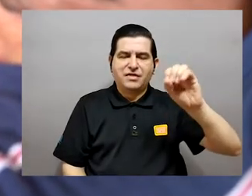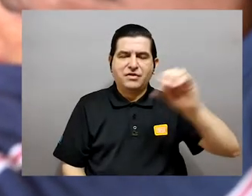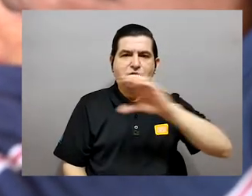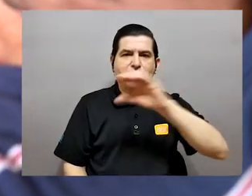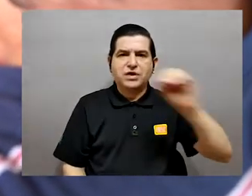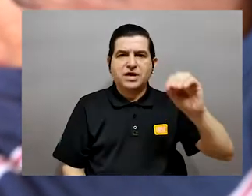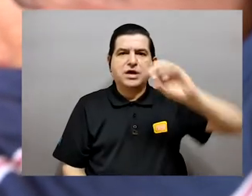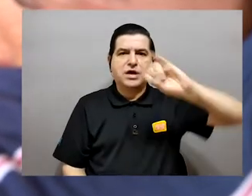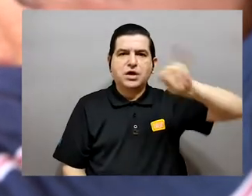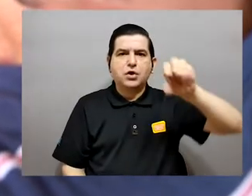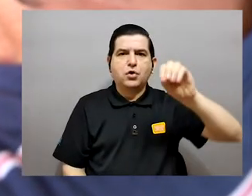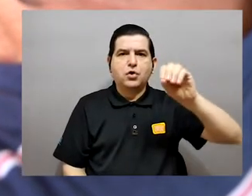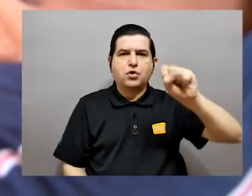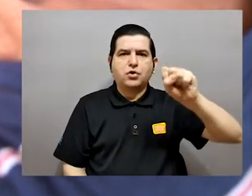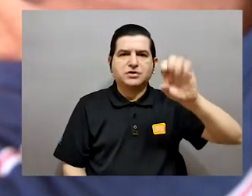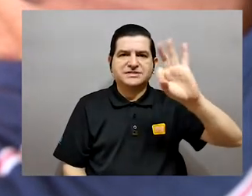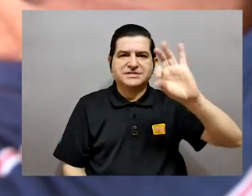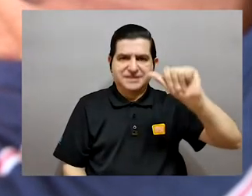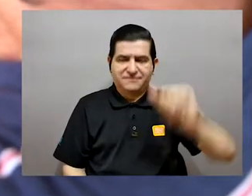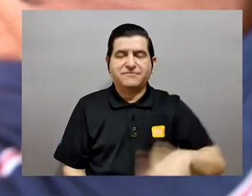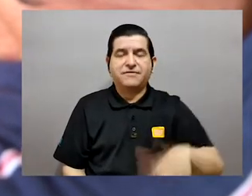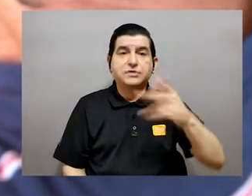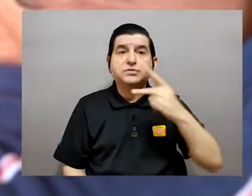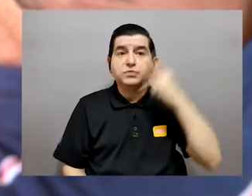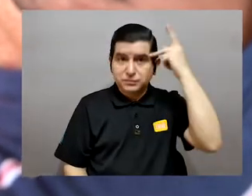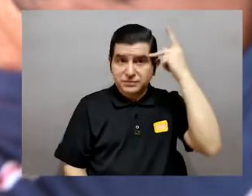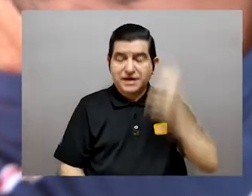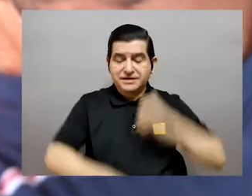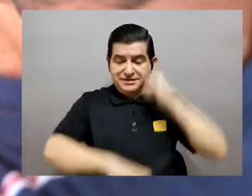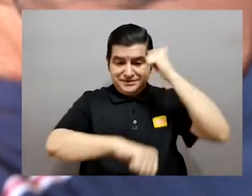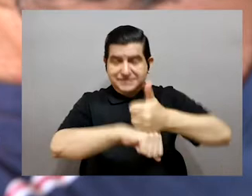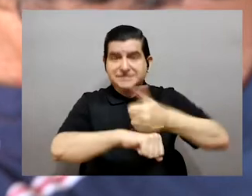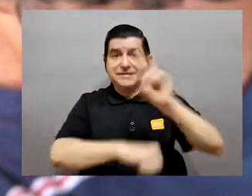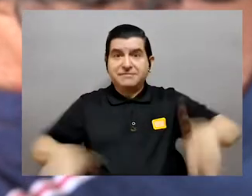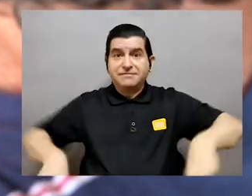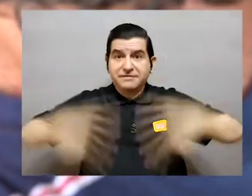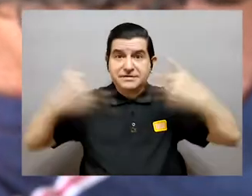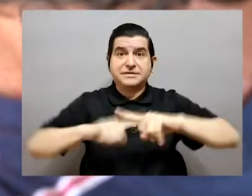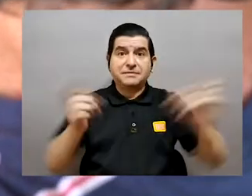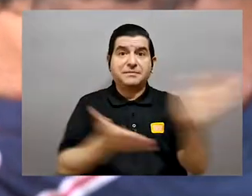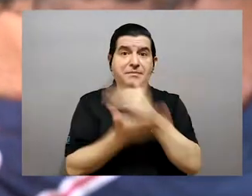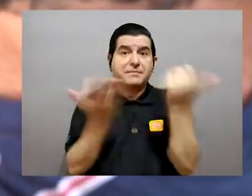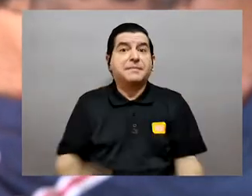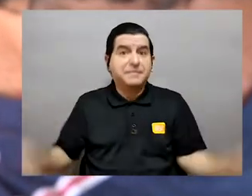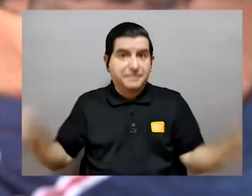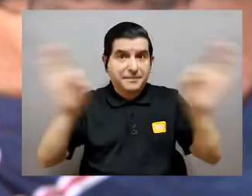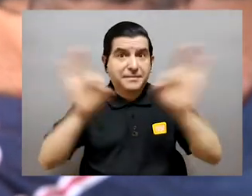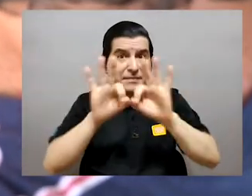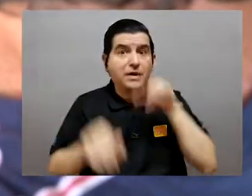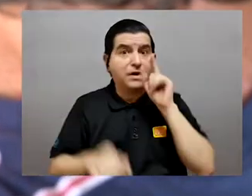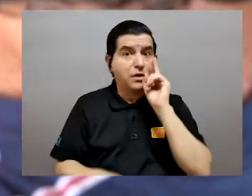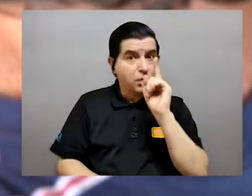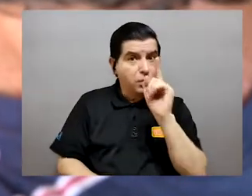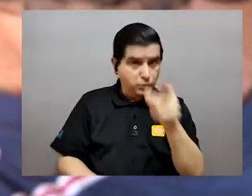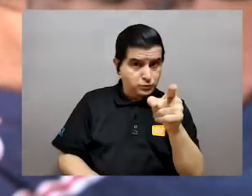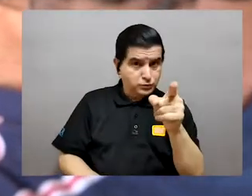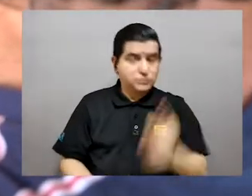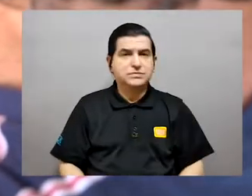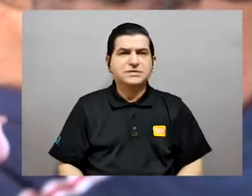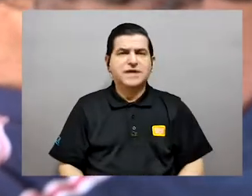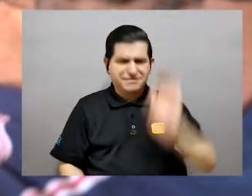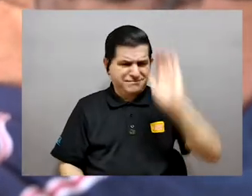muy ocupado haciendo yugos, no estaba jugando fútbol ni en mejengas ni nada, solo participando de esto.